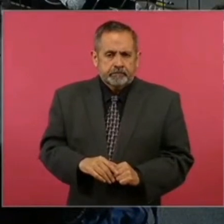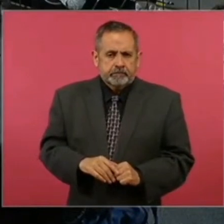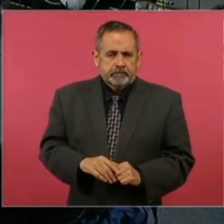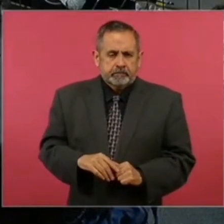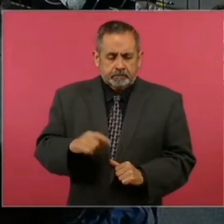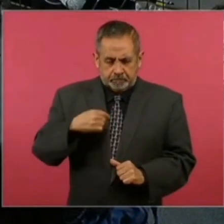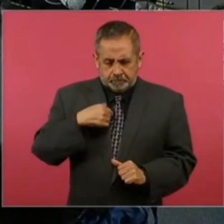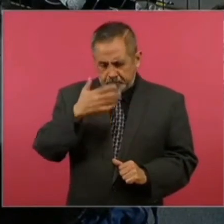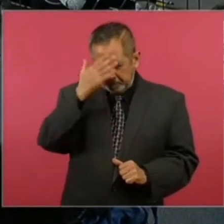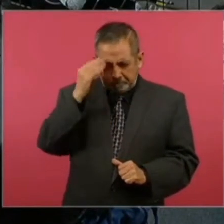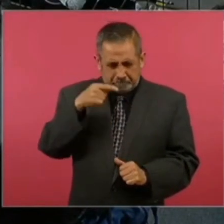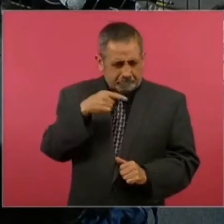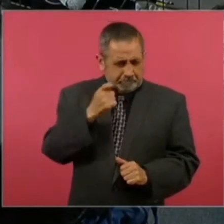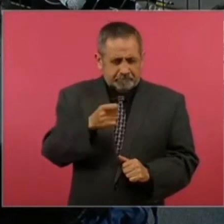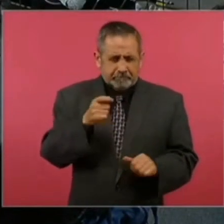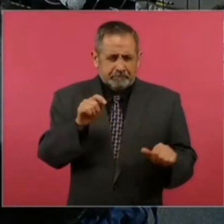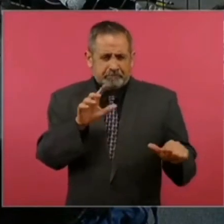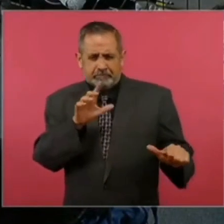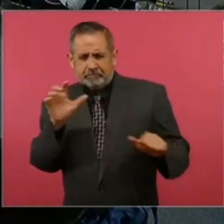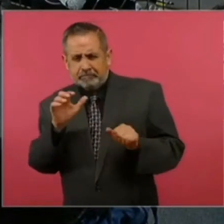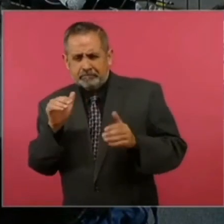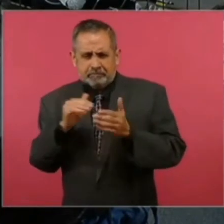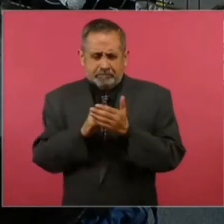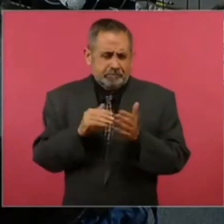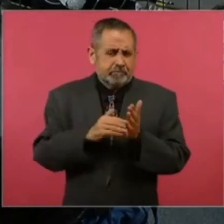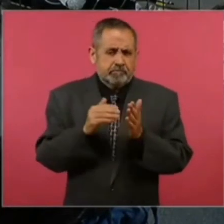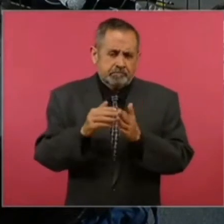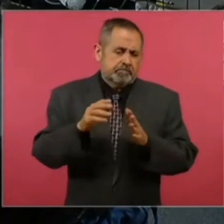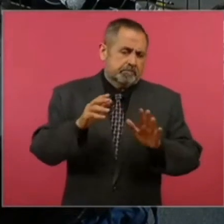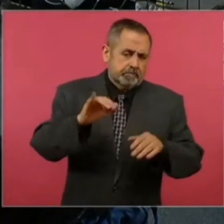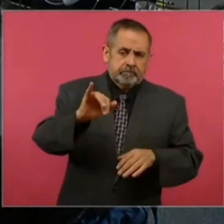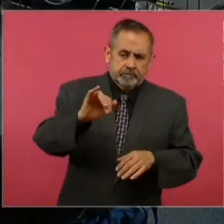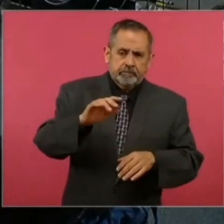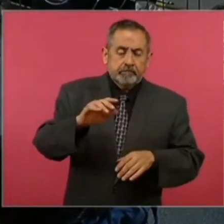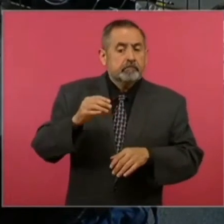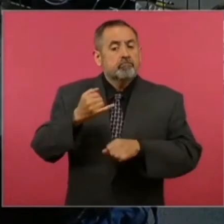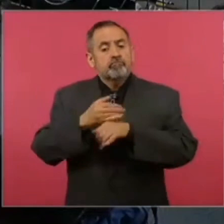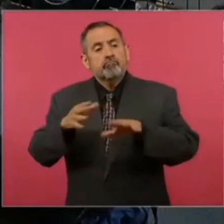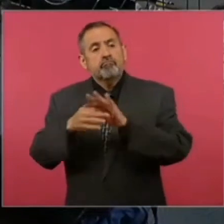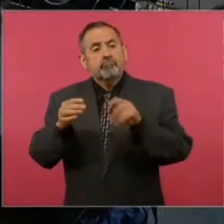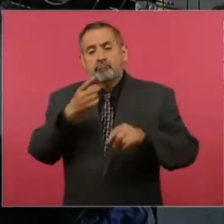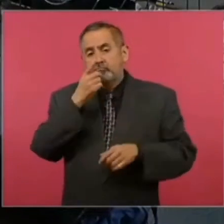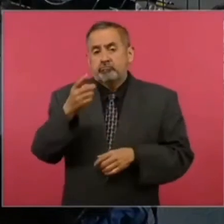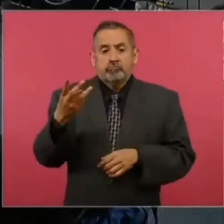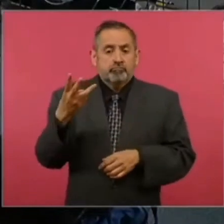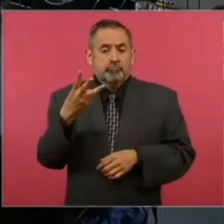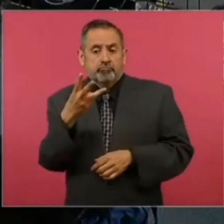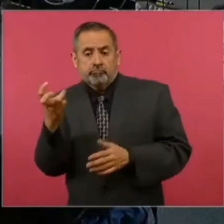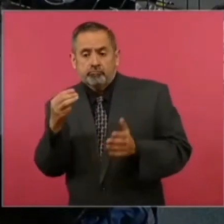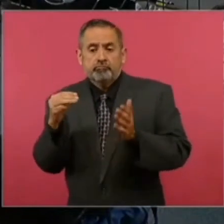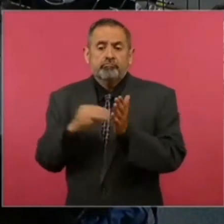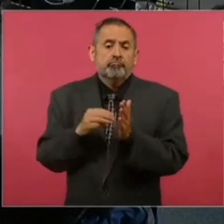tenían estimado 600,000 millones. Sí, informaron que eran